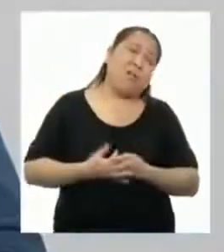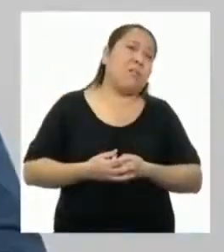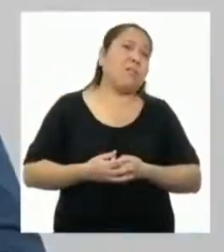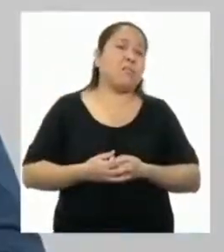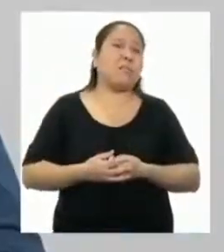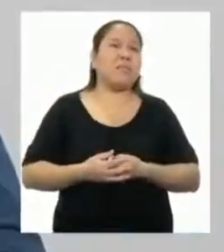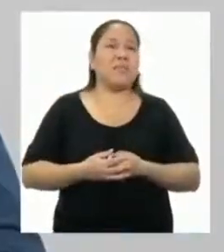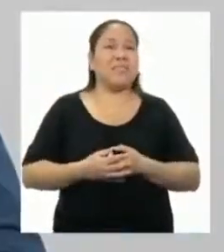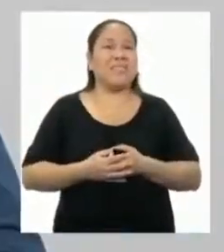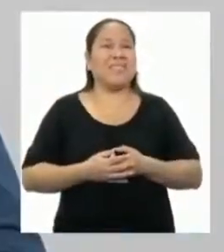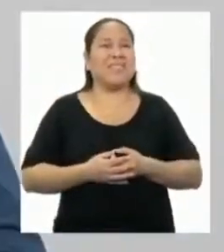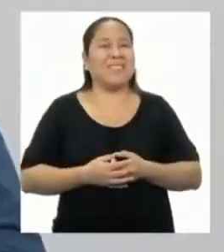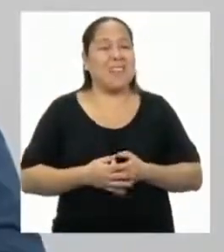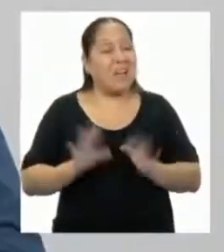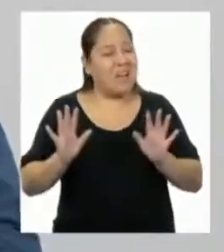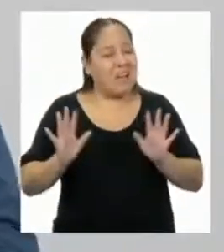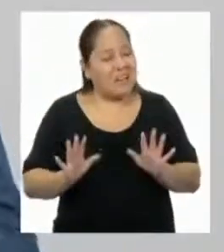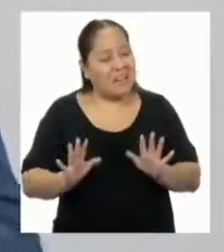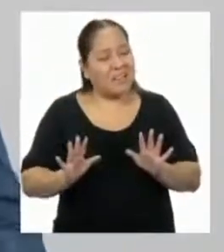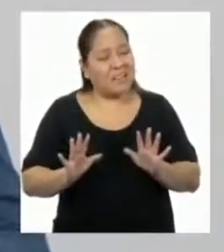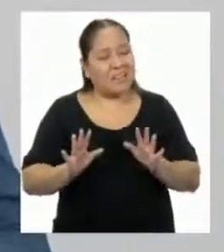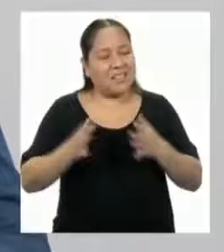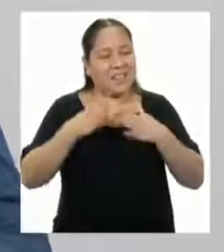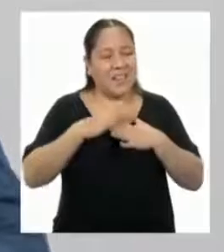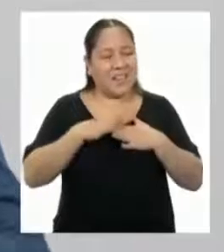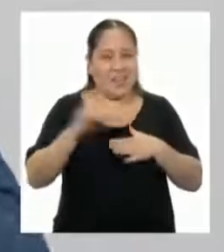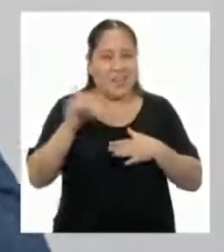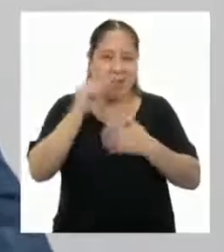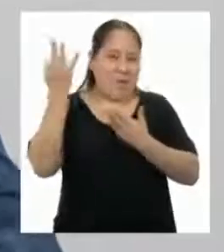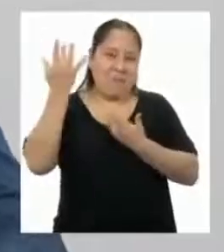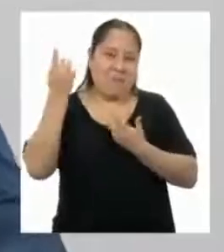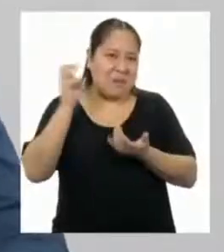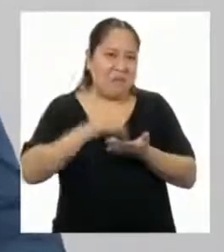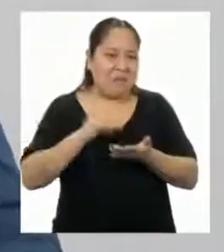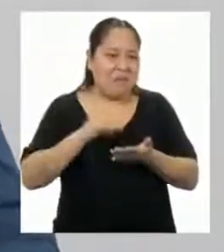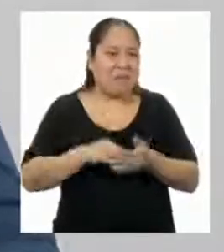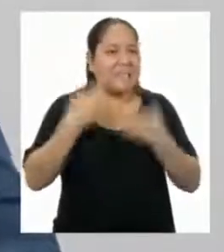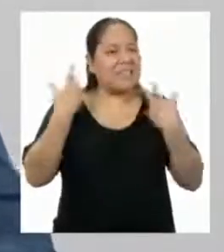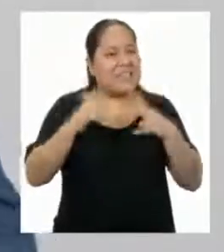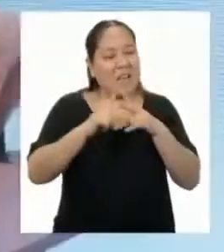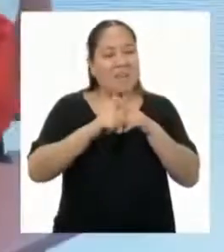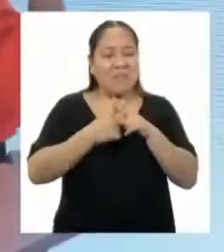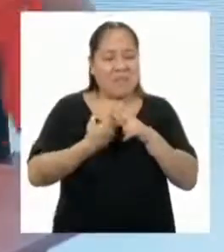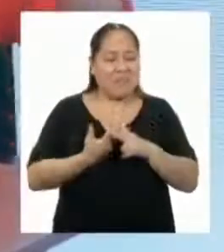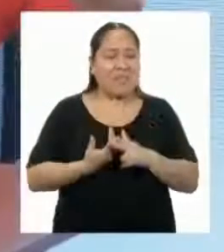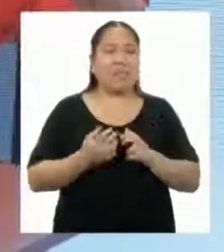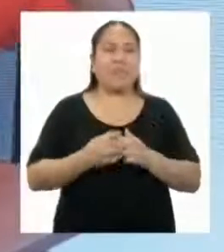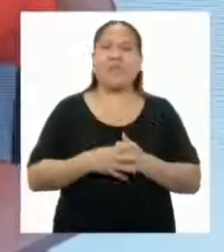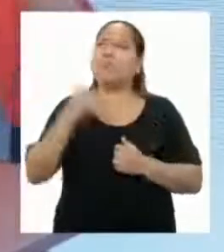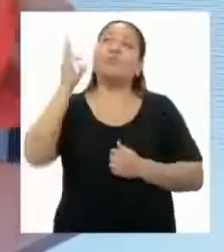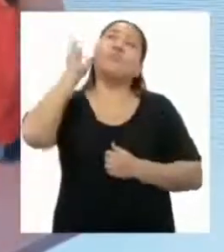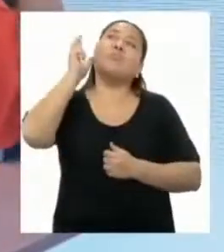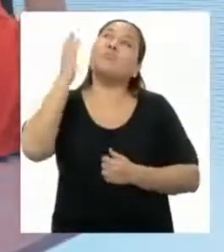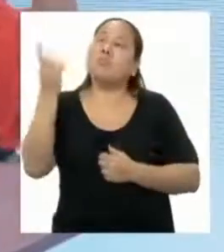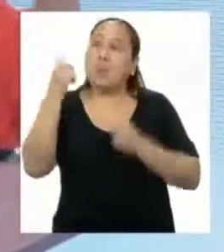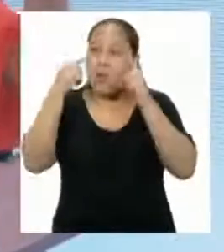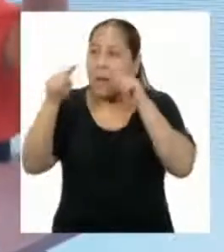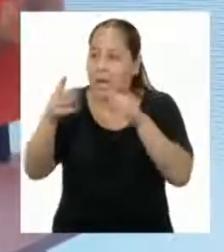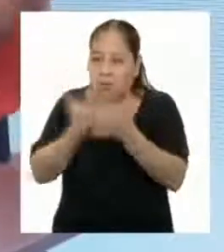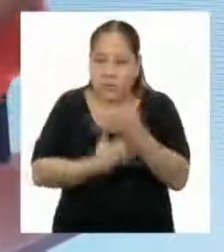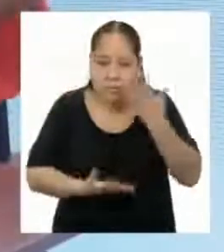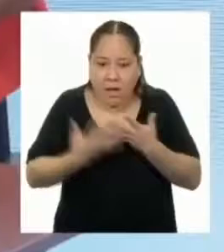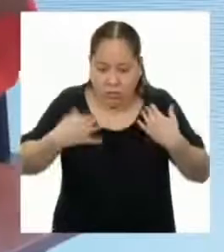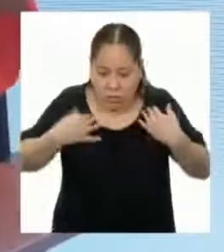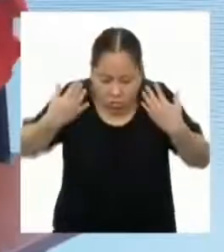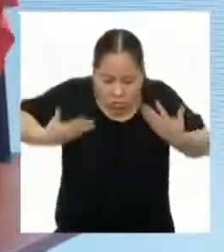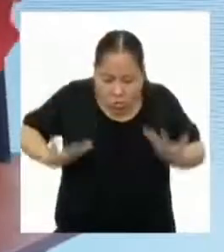minutos. Ay, Yeremis. No esperemos más y empecemos entonces. Soy todo oídos y ojos y manos